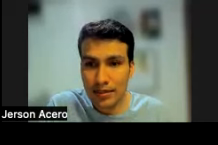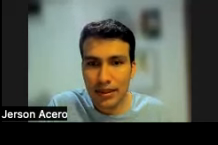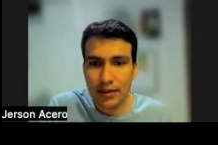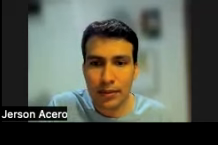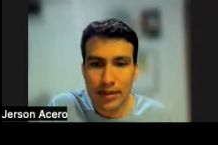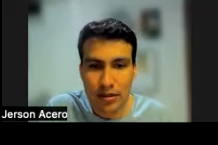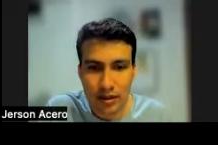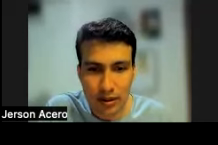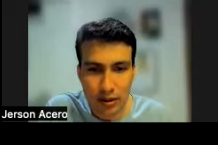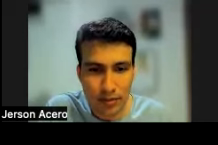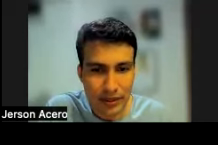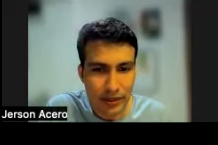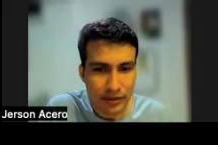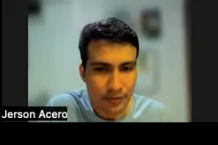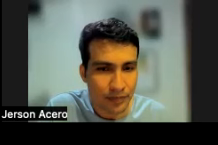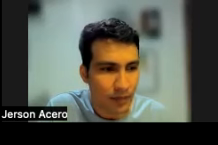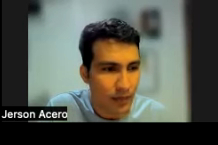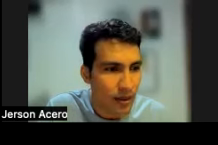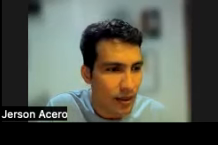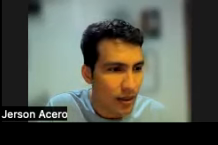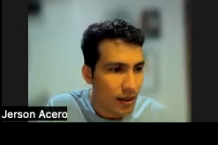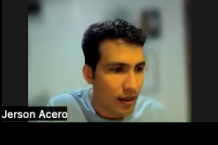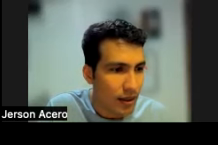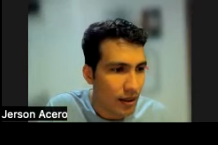utiliza la misma que habíamos mencionado anteriormente, ¿no?